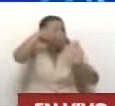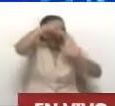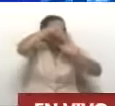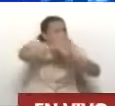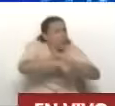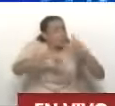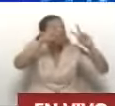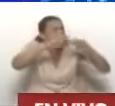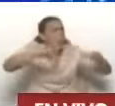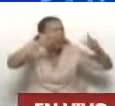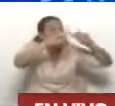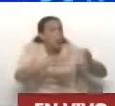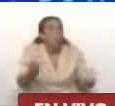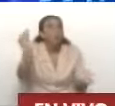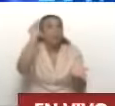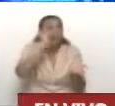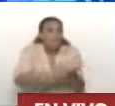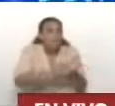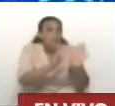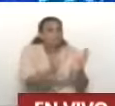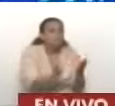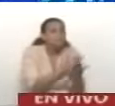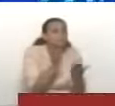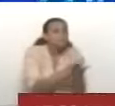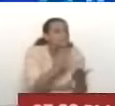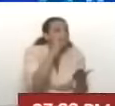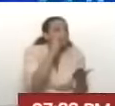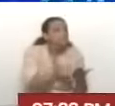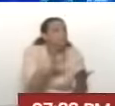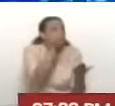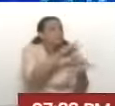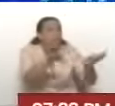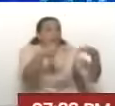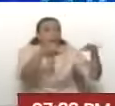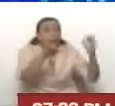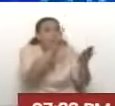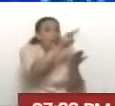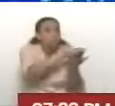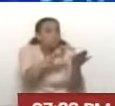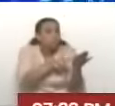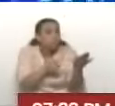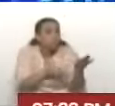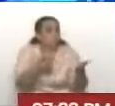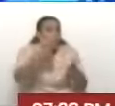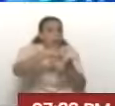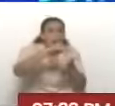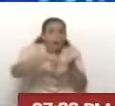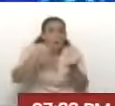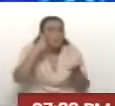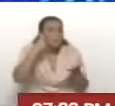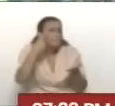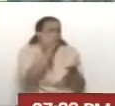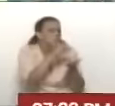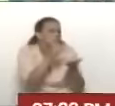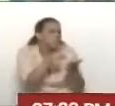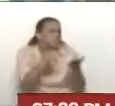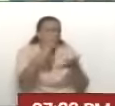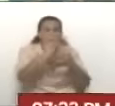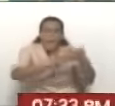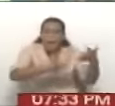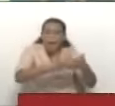que investigar un poco más. Hay que volver al libro, claro, impreso. A la mano con un lápiz, con un bolígrafo, escribir